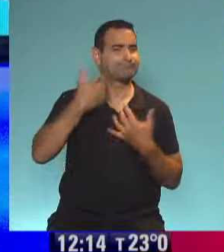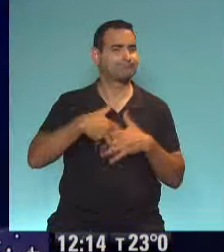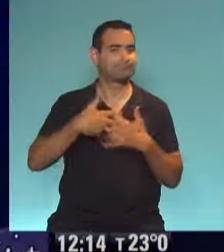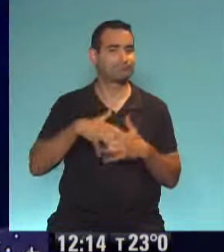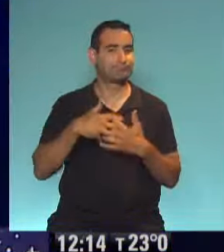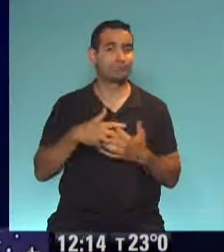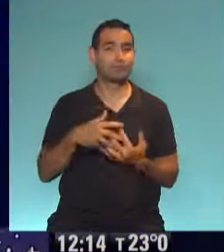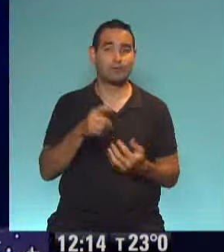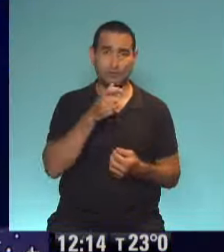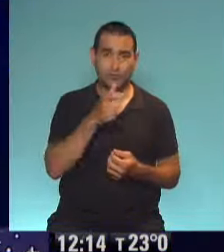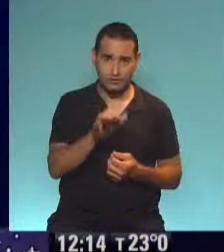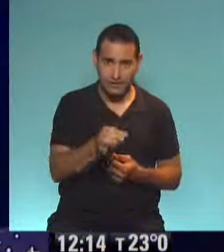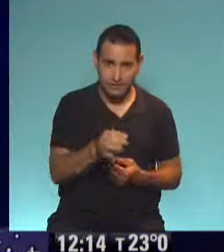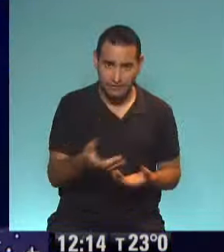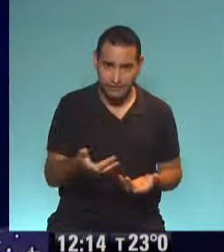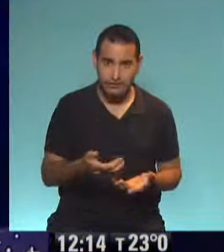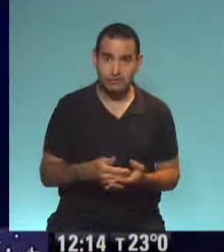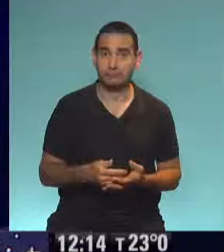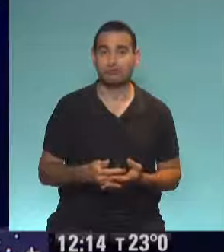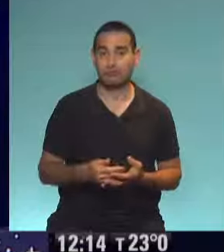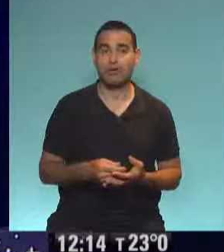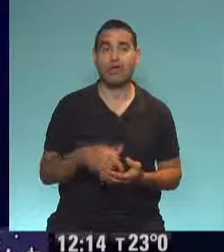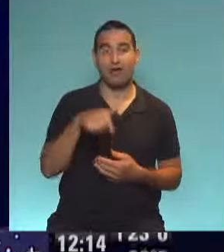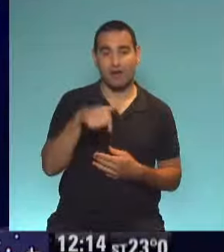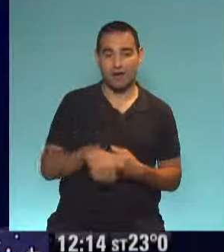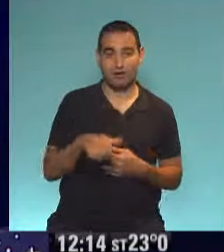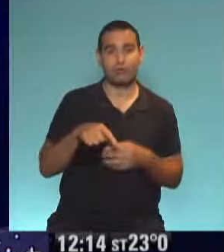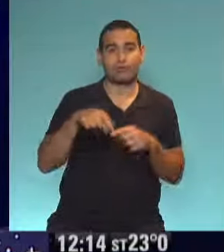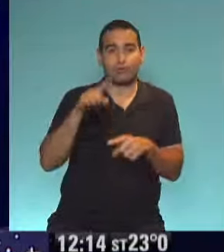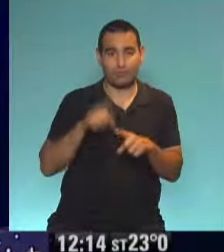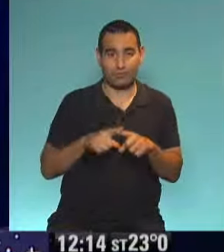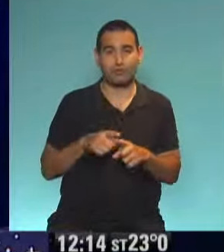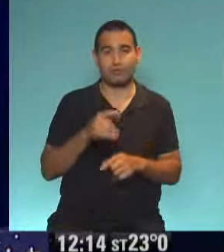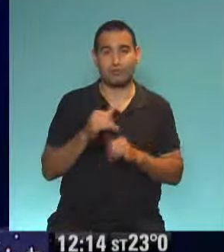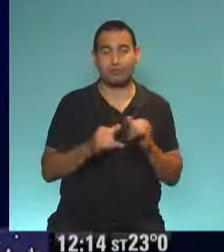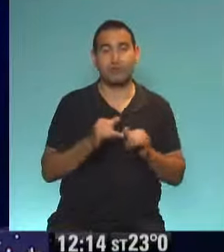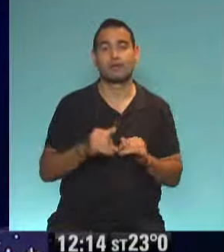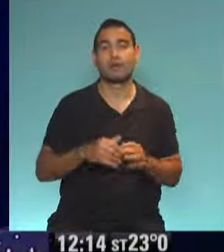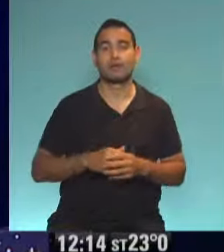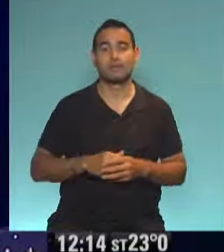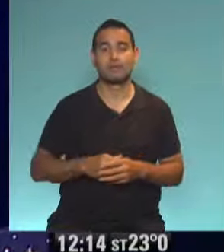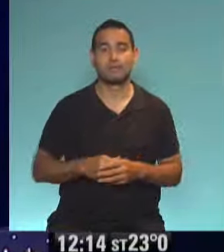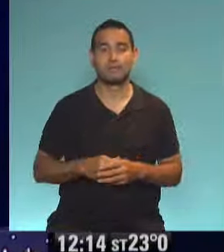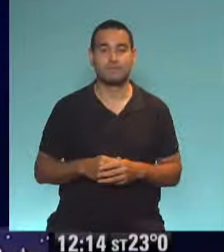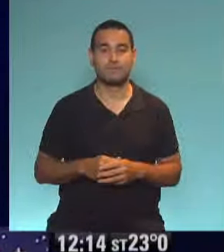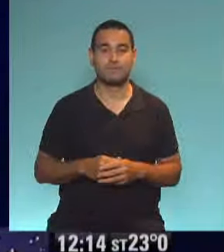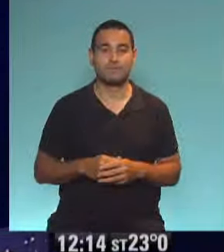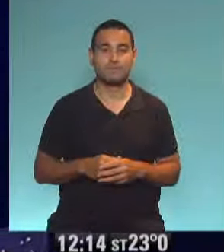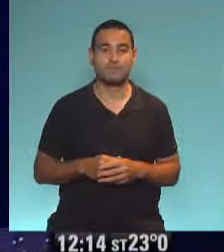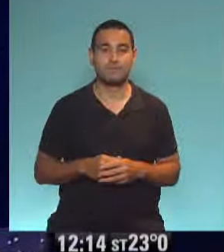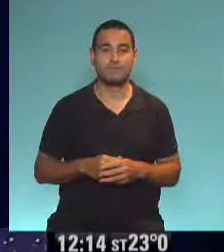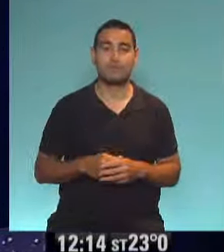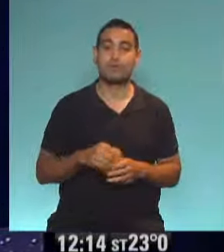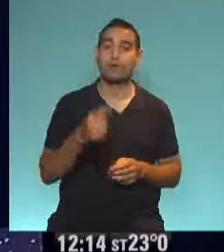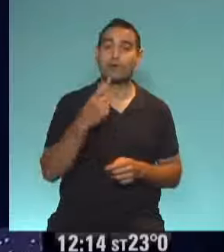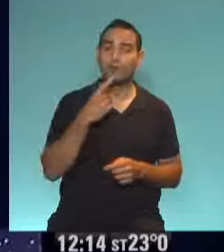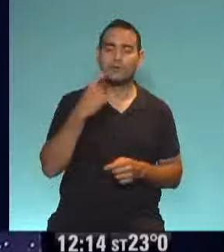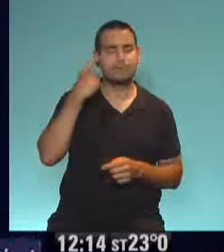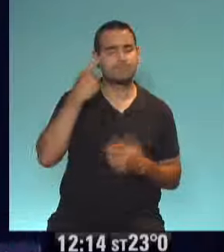respuesta ella la tiene. La respuesta es una respuesta que vamos a construirla a lo largo de toda la vida, creo. Por supuesto. Es una pregunta